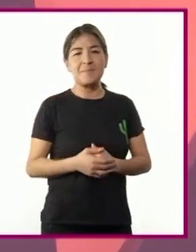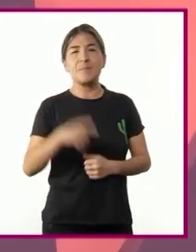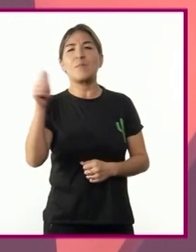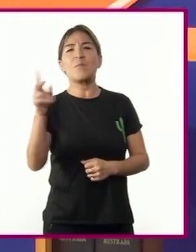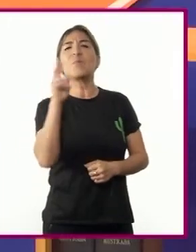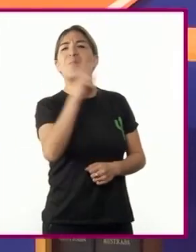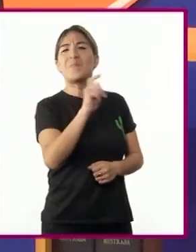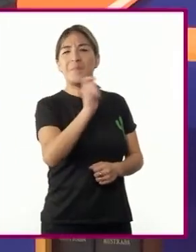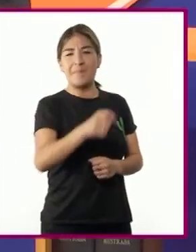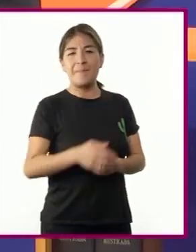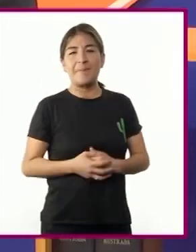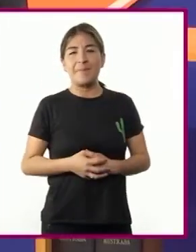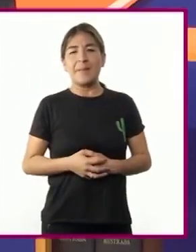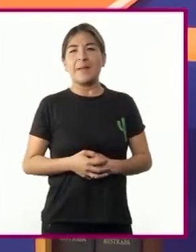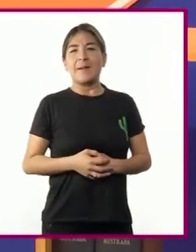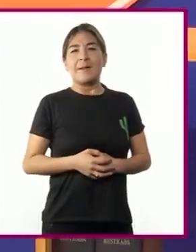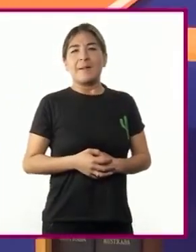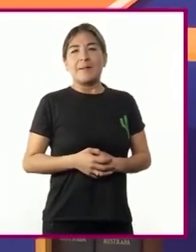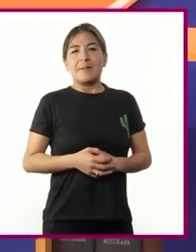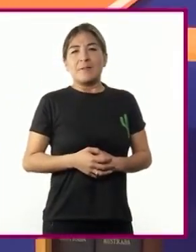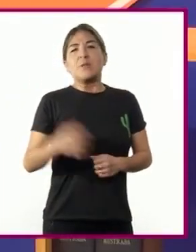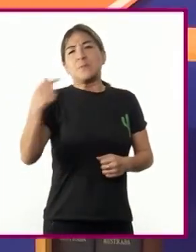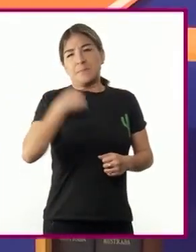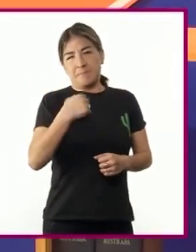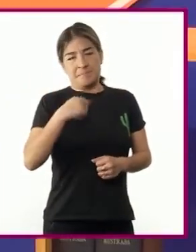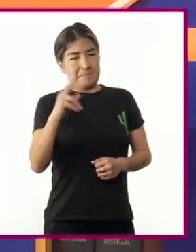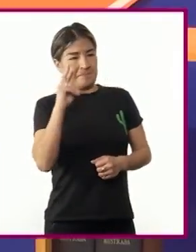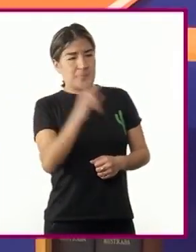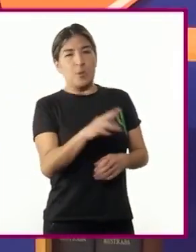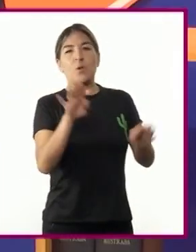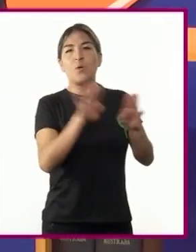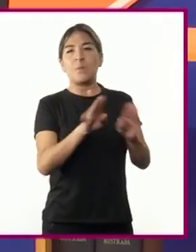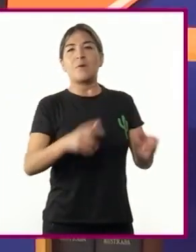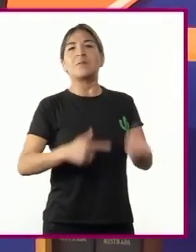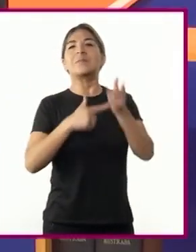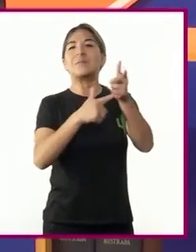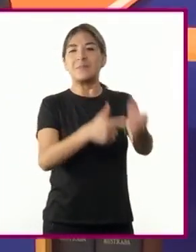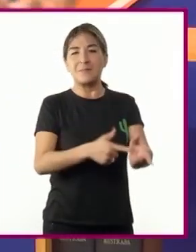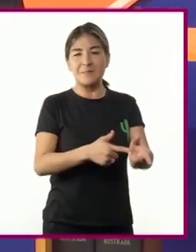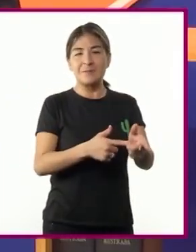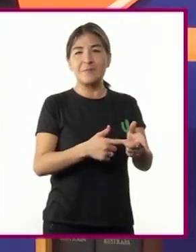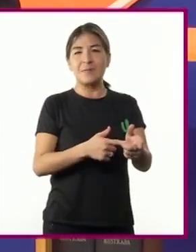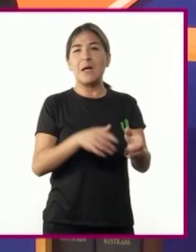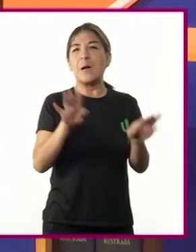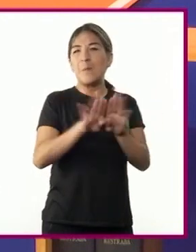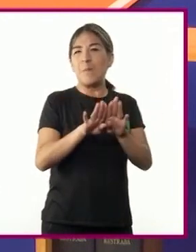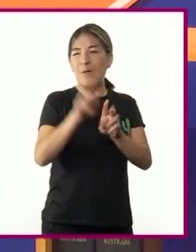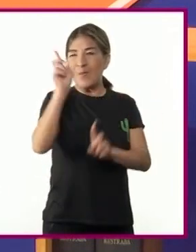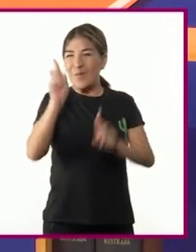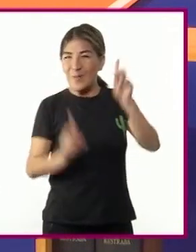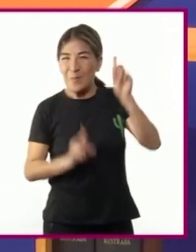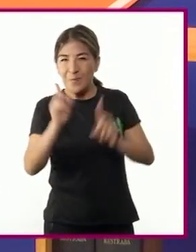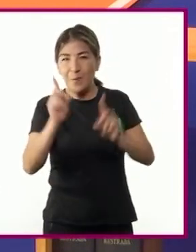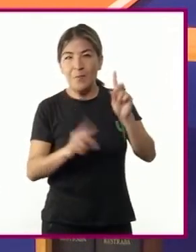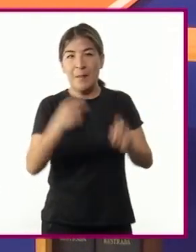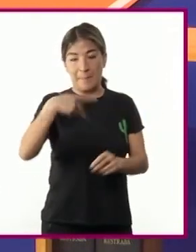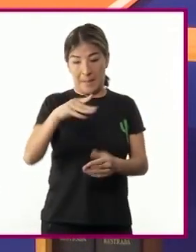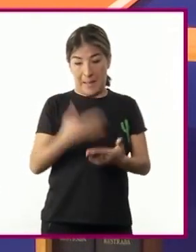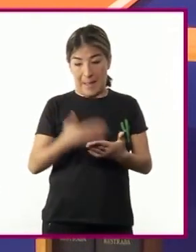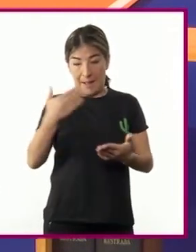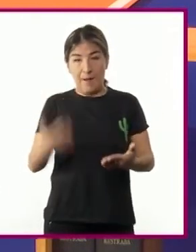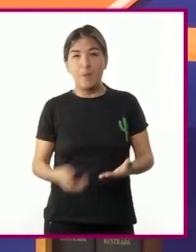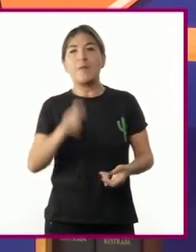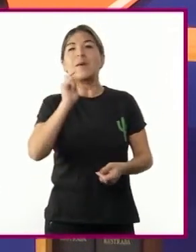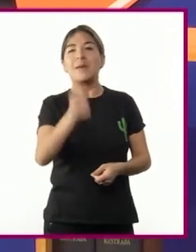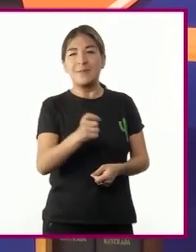en ella? Bueno, pues da la impresión de que sigue siendo algo con certidumbre, pero el presente genera la idea